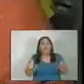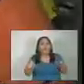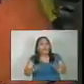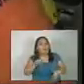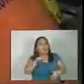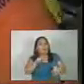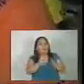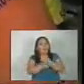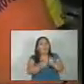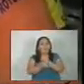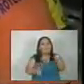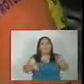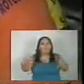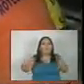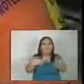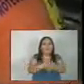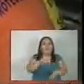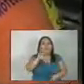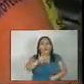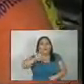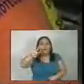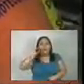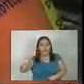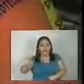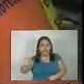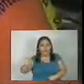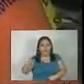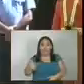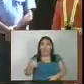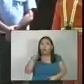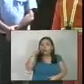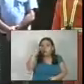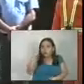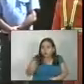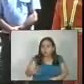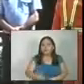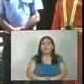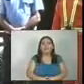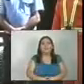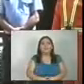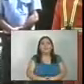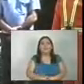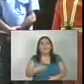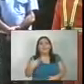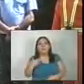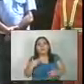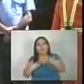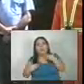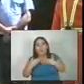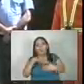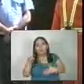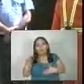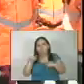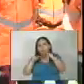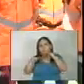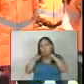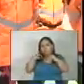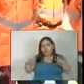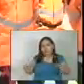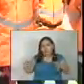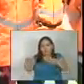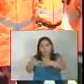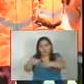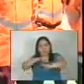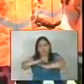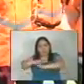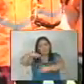resultado de 44 accidentes registrados en 24 horas. Así lo detallaron las autoridades que conforman